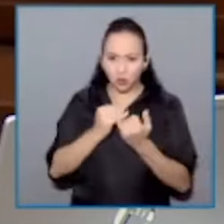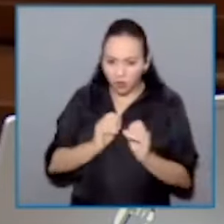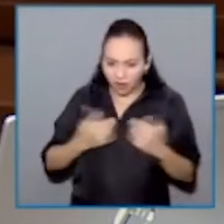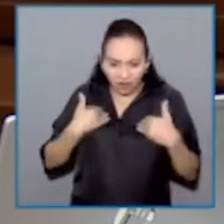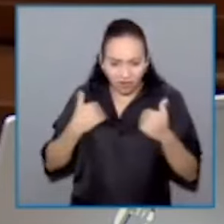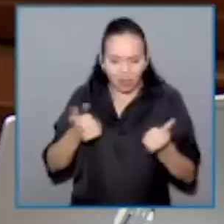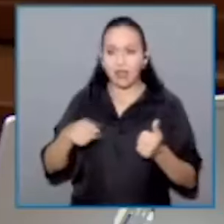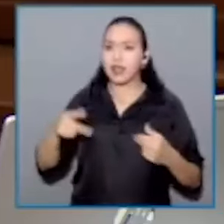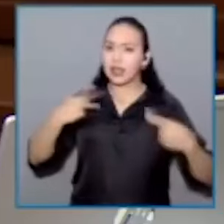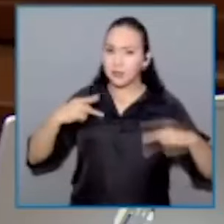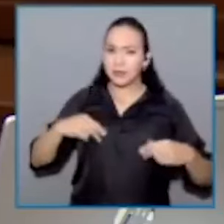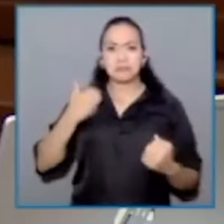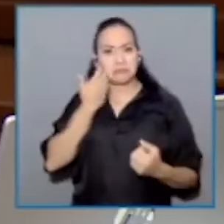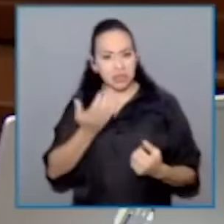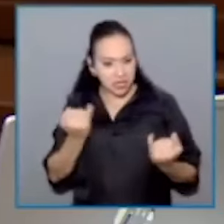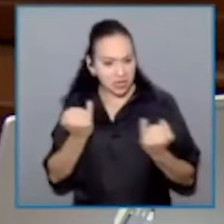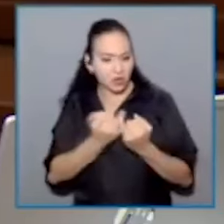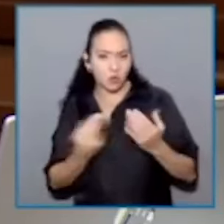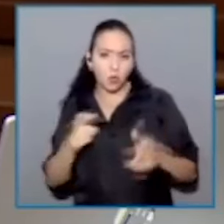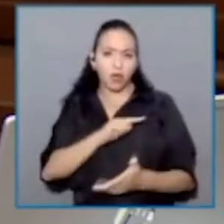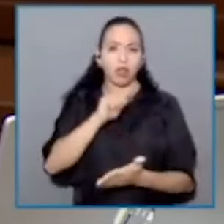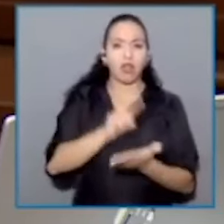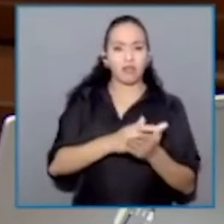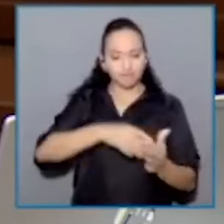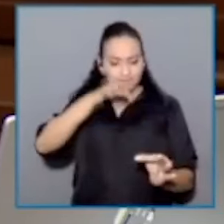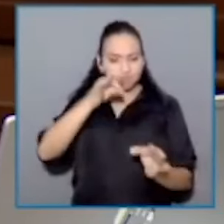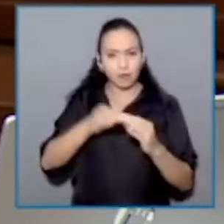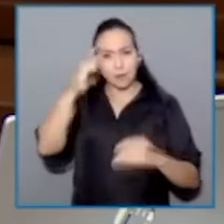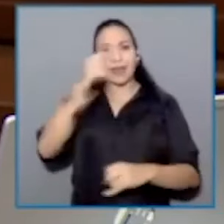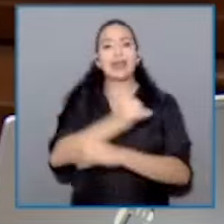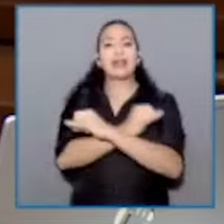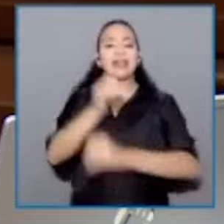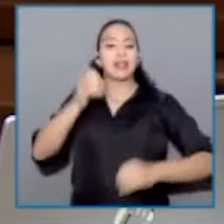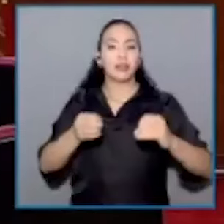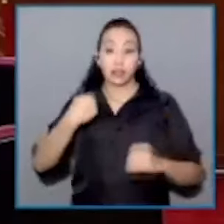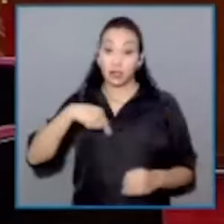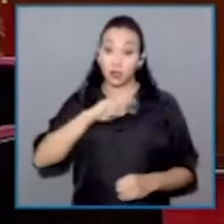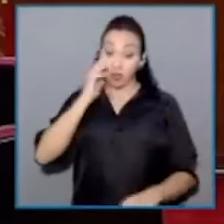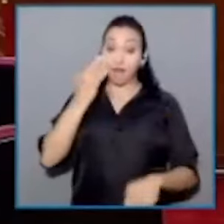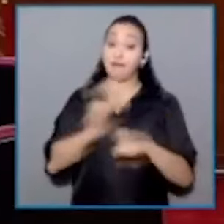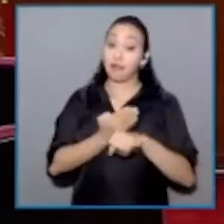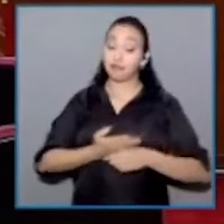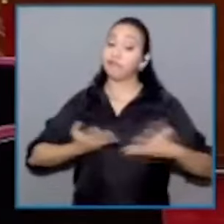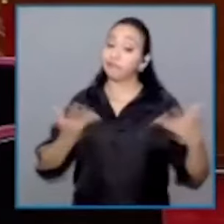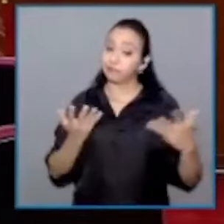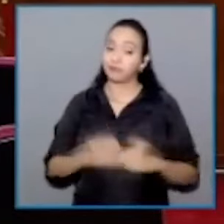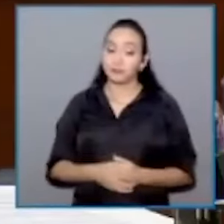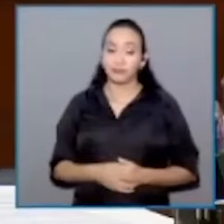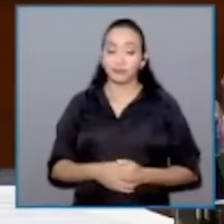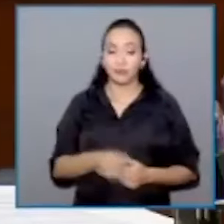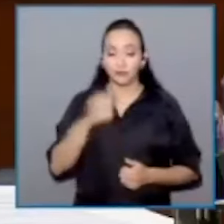dentro de la Constitución de una garantía de independencia y de autonomía particular. El análisis de